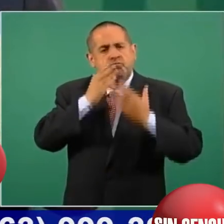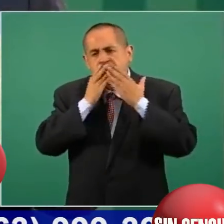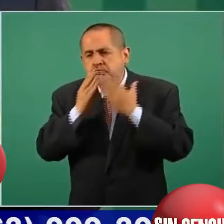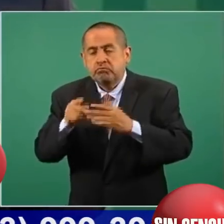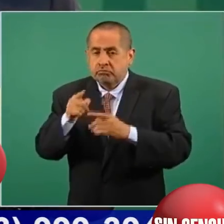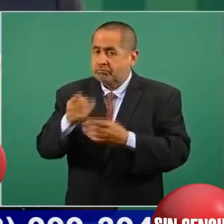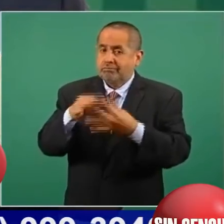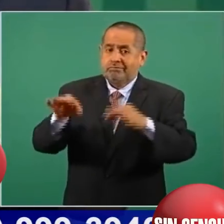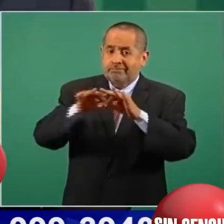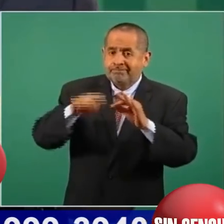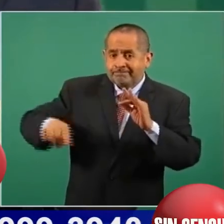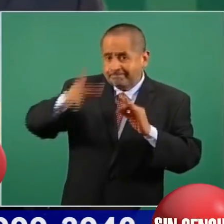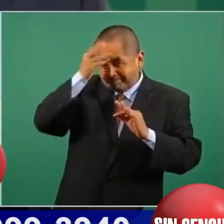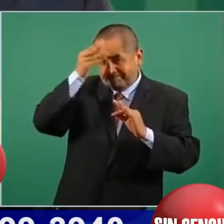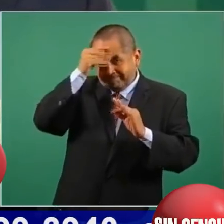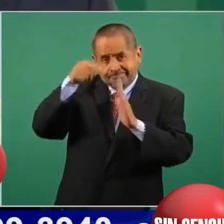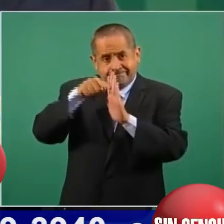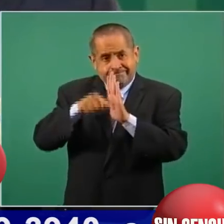Nos importa mucho